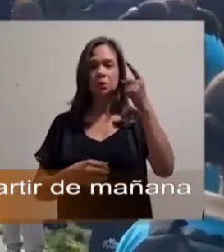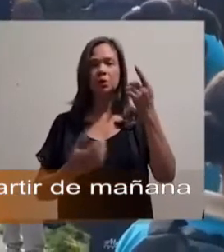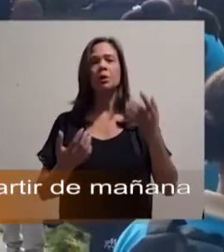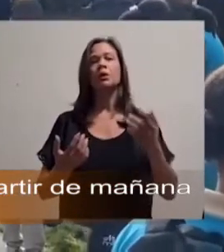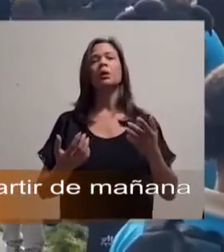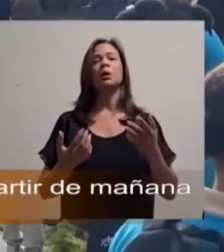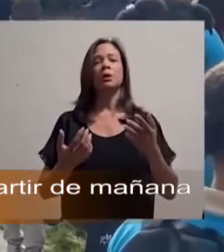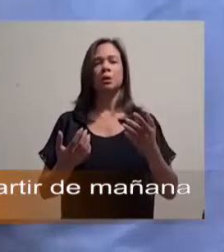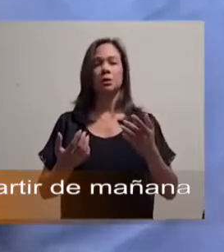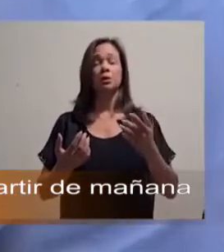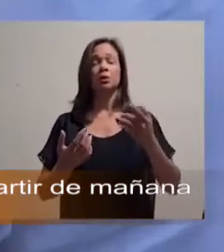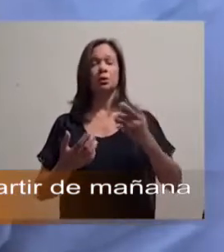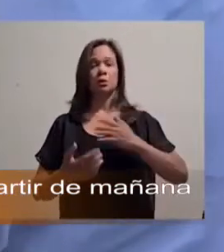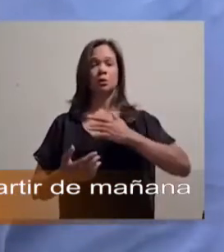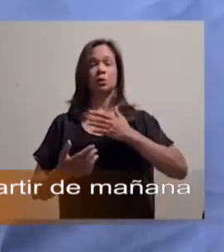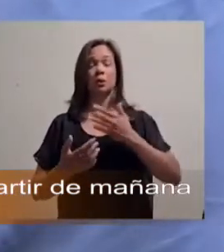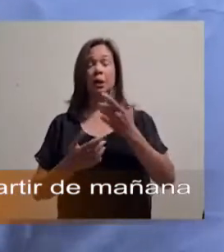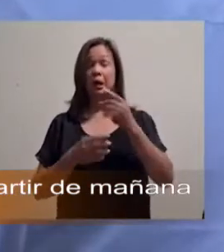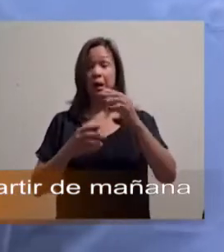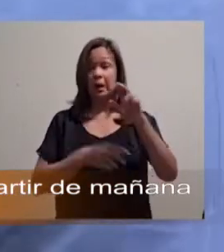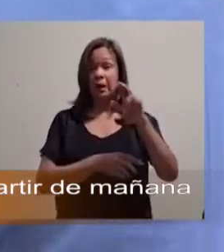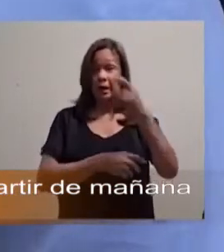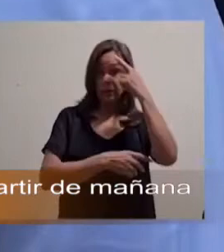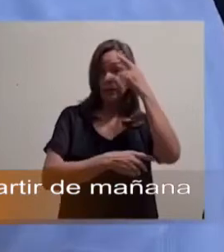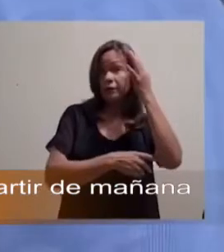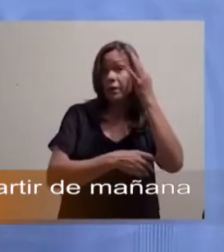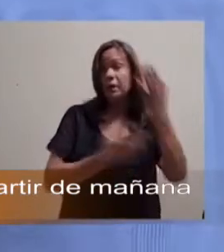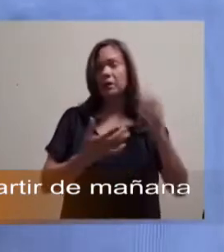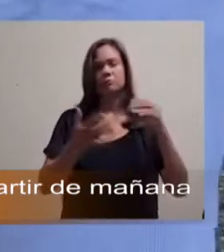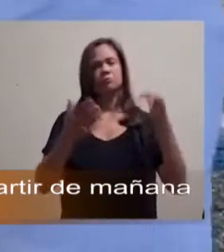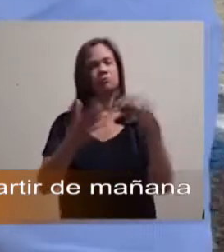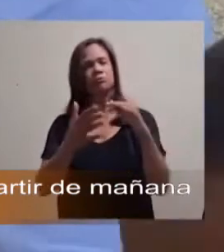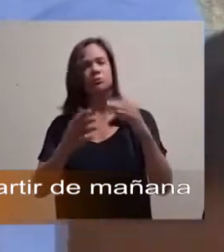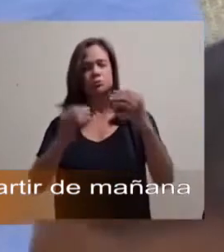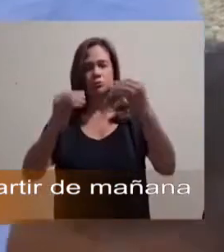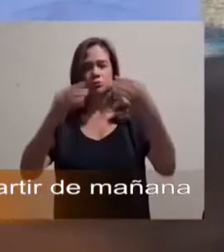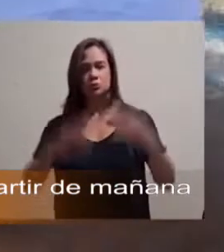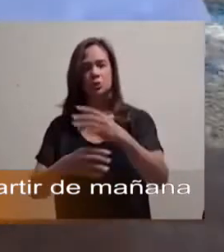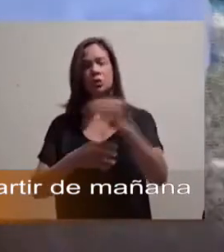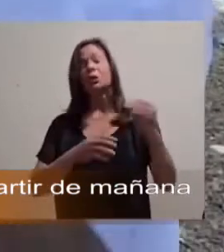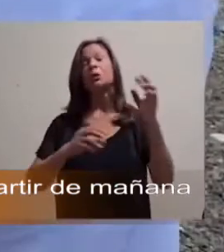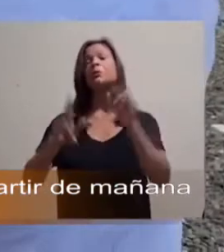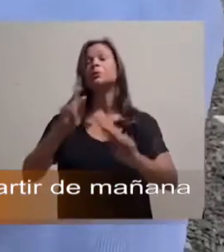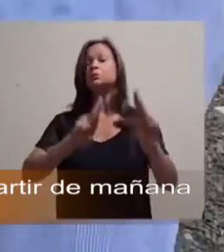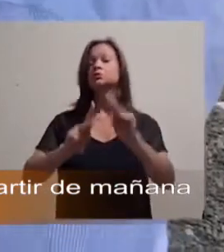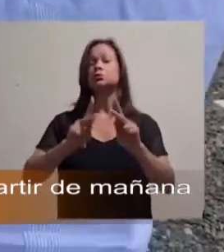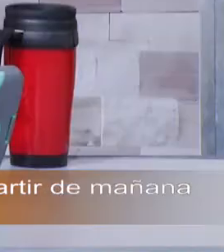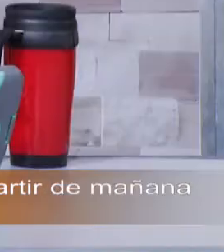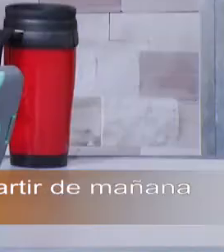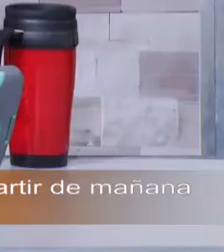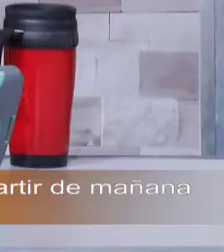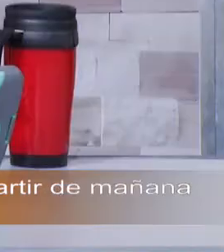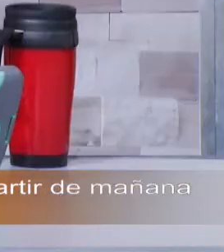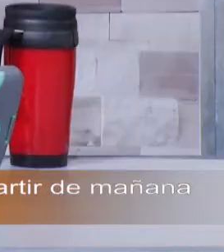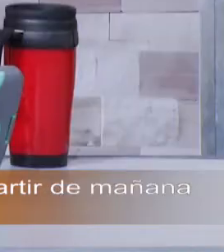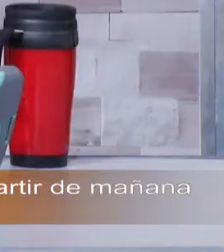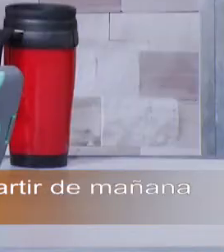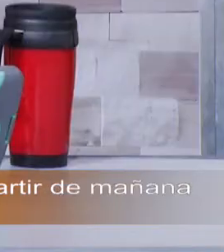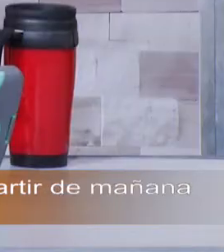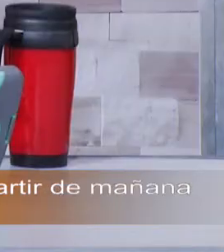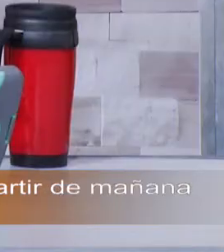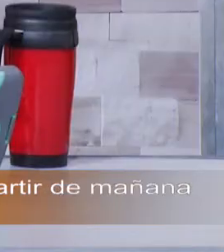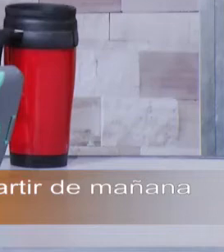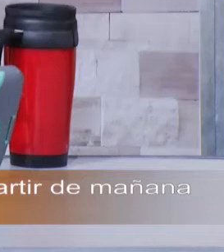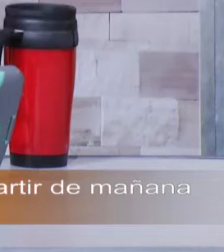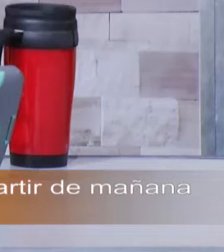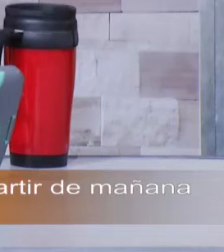que están trabajando para que sean las aperturas de las docencias en el día de hoy o mañana? Mañana. A partir de 25,